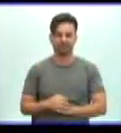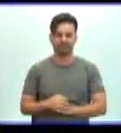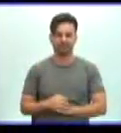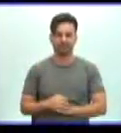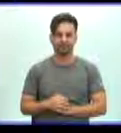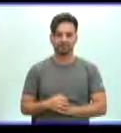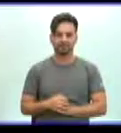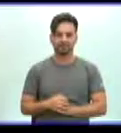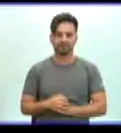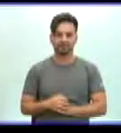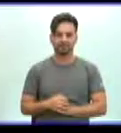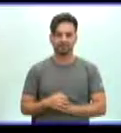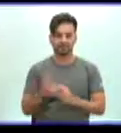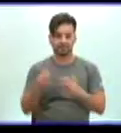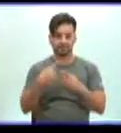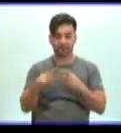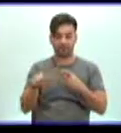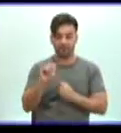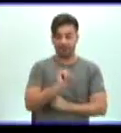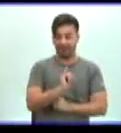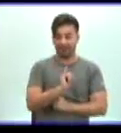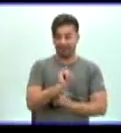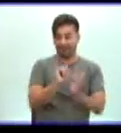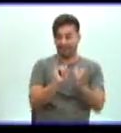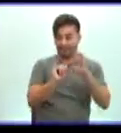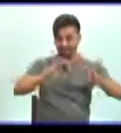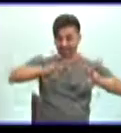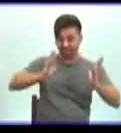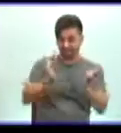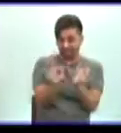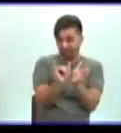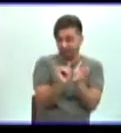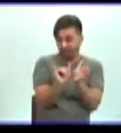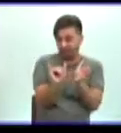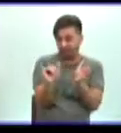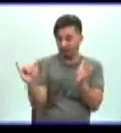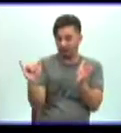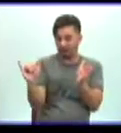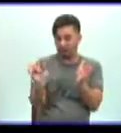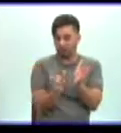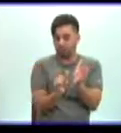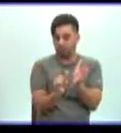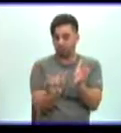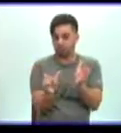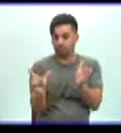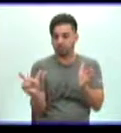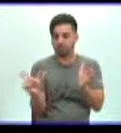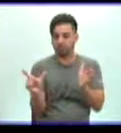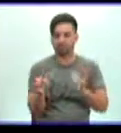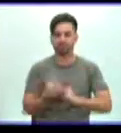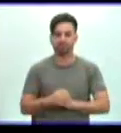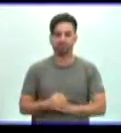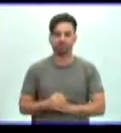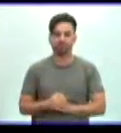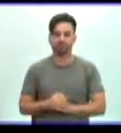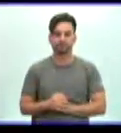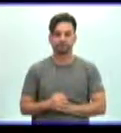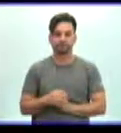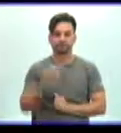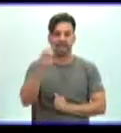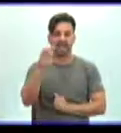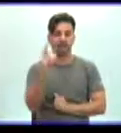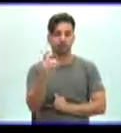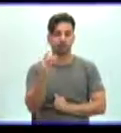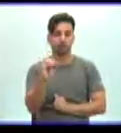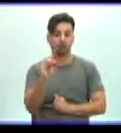La exosfera es la capa más alejada de la Tierra, situada entre los kilómetros 500 y 10.000 aproximadamente. La exosfera